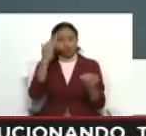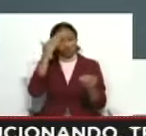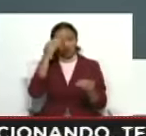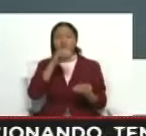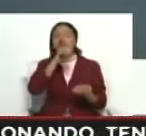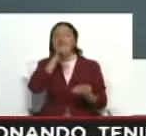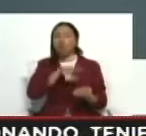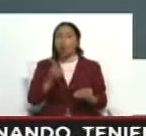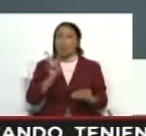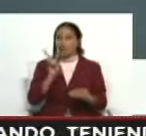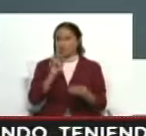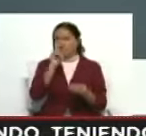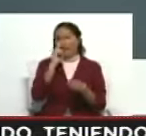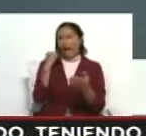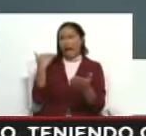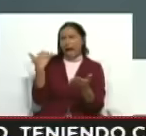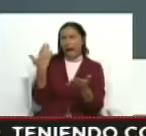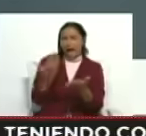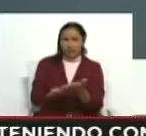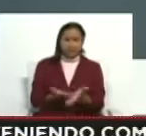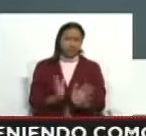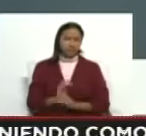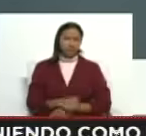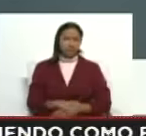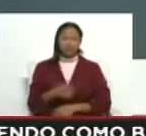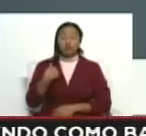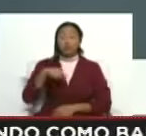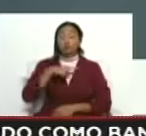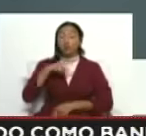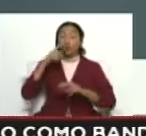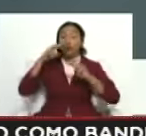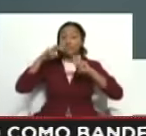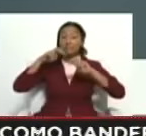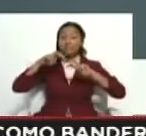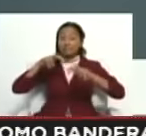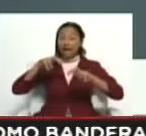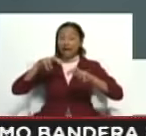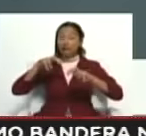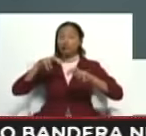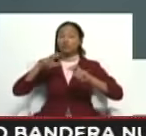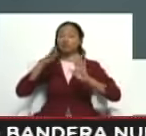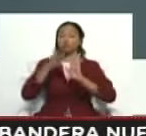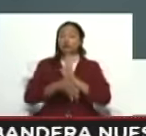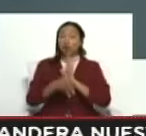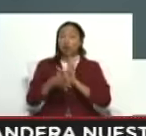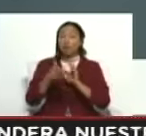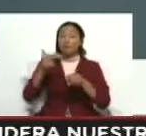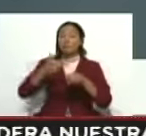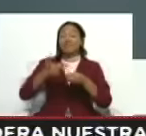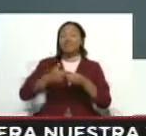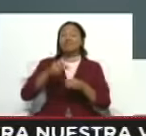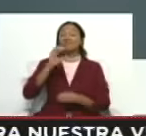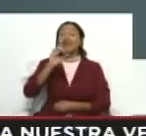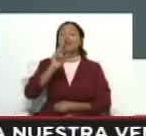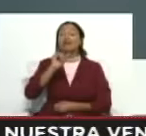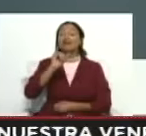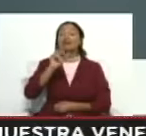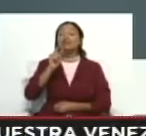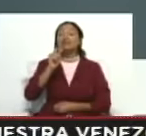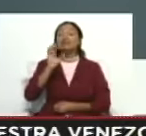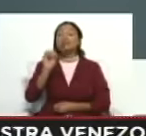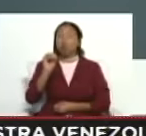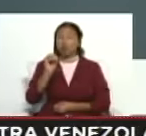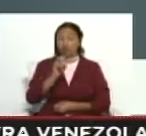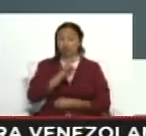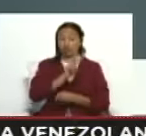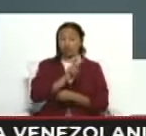Pero nosotros hemos investigado 32 tramas, incluyendo la de PDVSA Cripto. En ellas se han judicializado 290